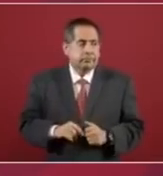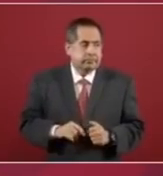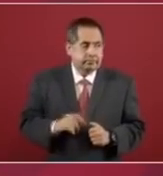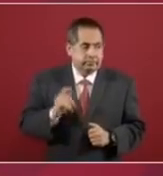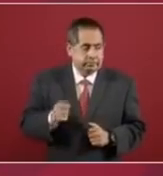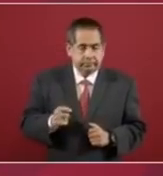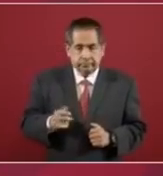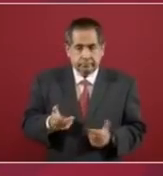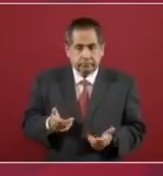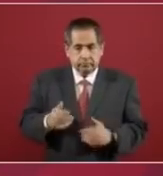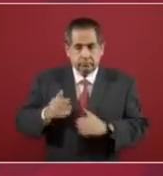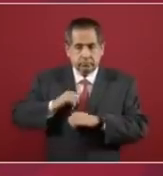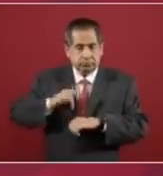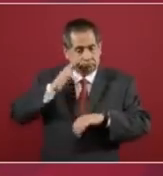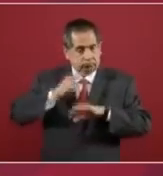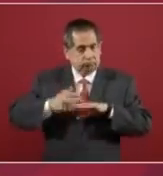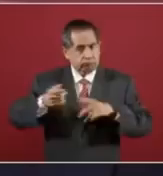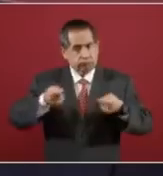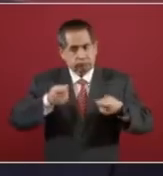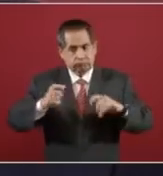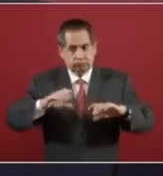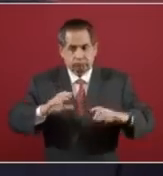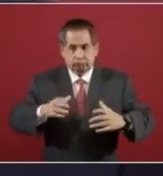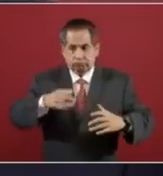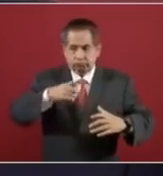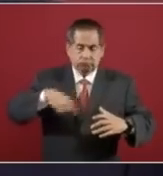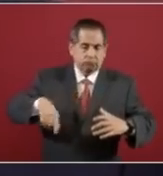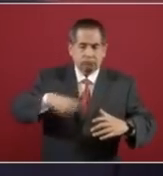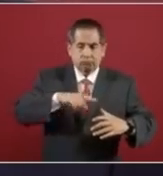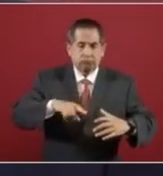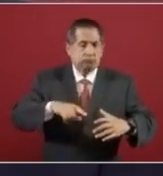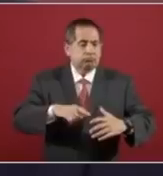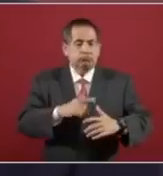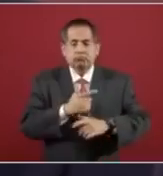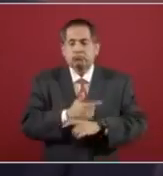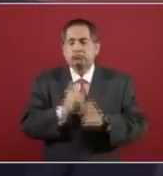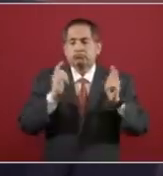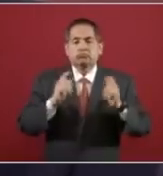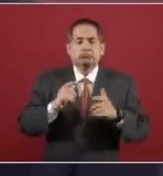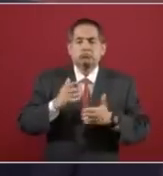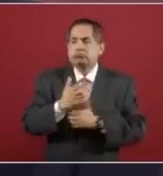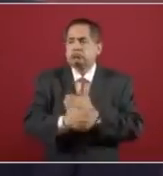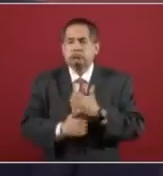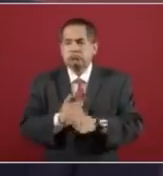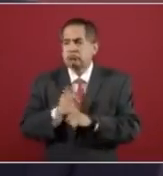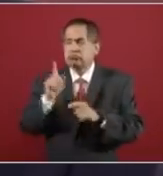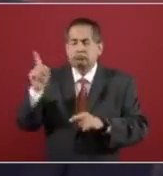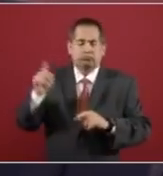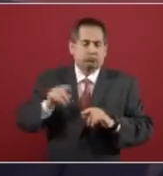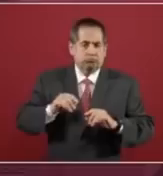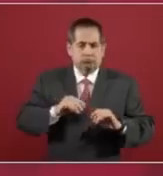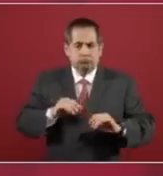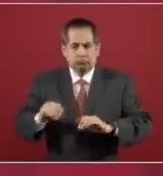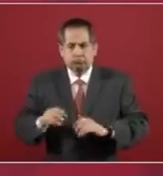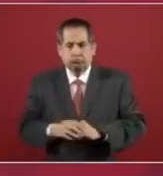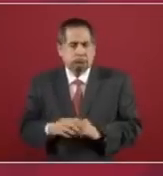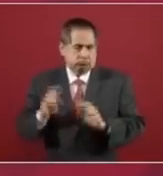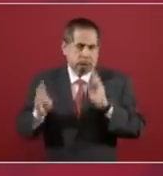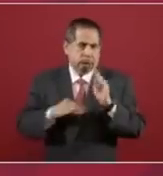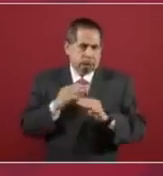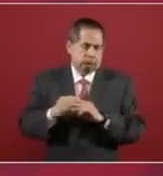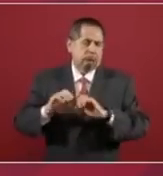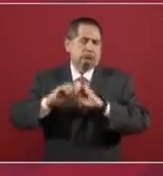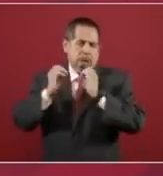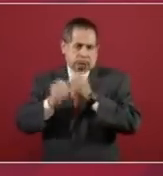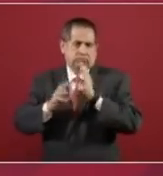que se encarga de regular la libertad en el comercio en el mundo. El